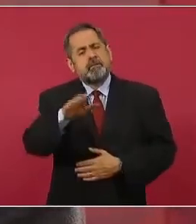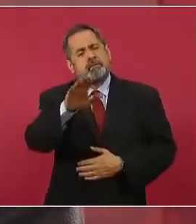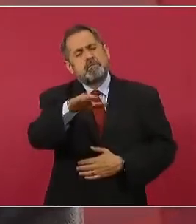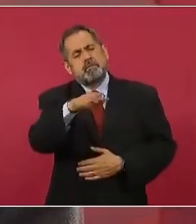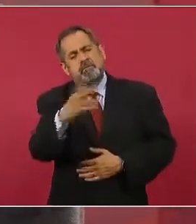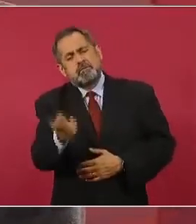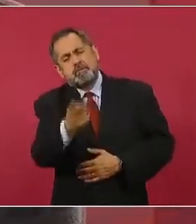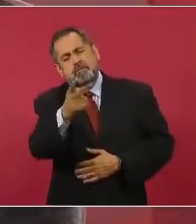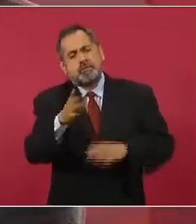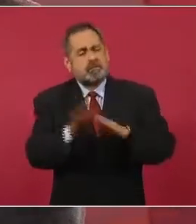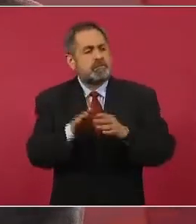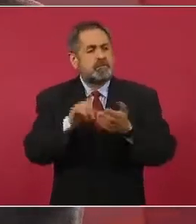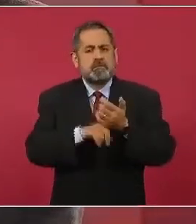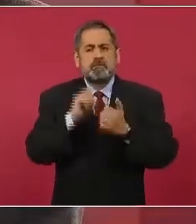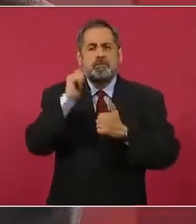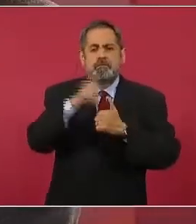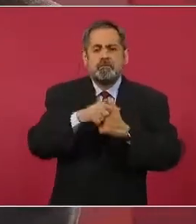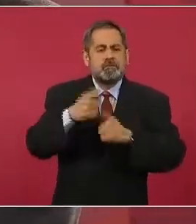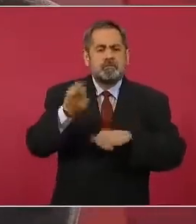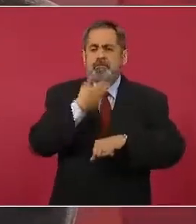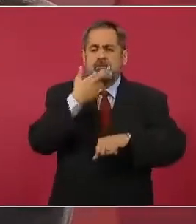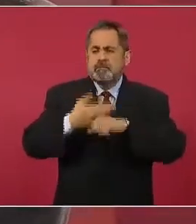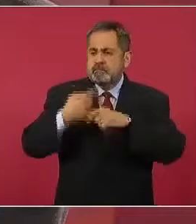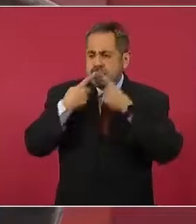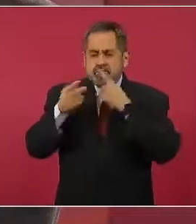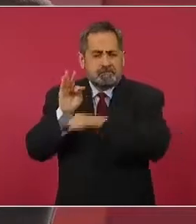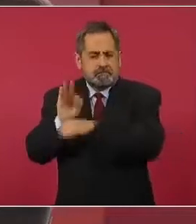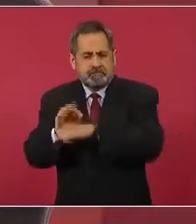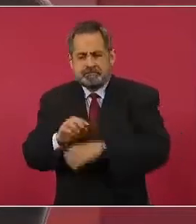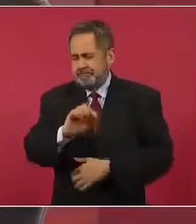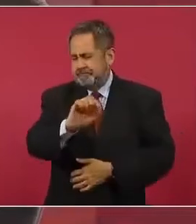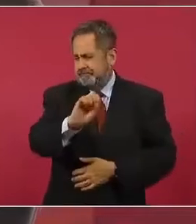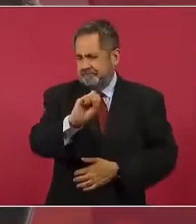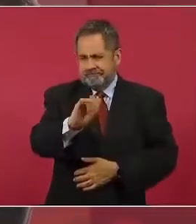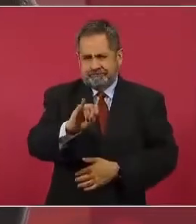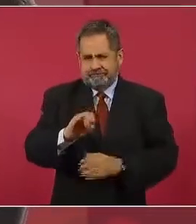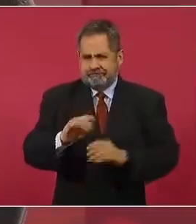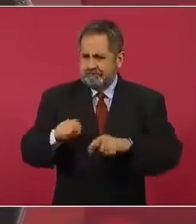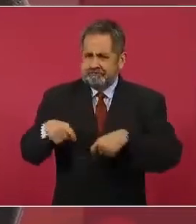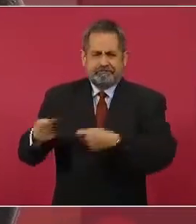tiene uno que mantenerse. Entonces, por eso ya